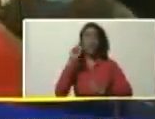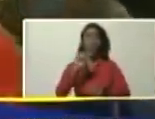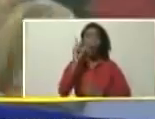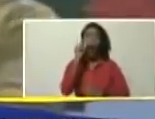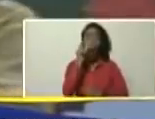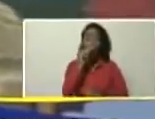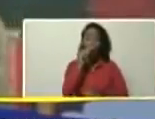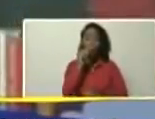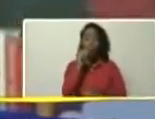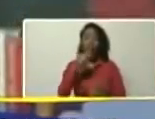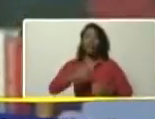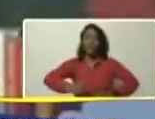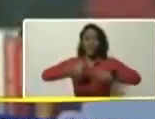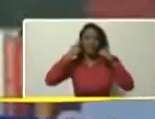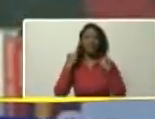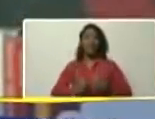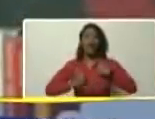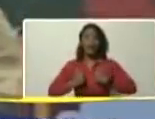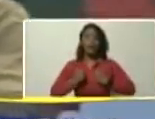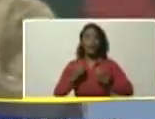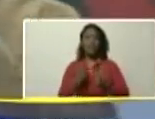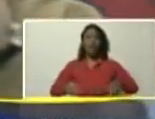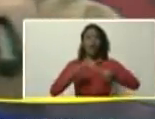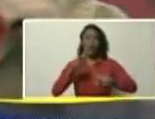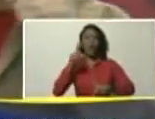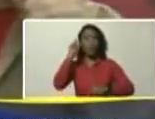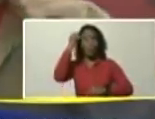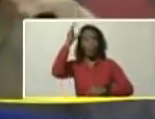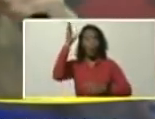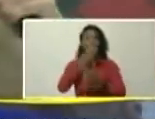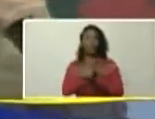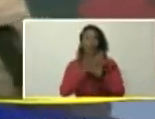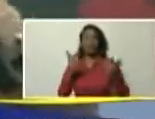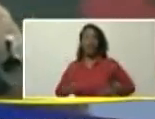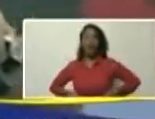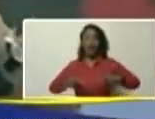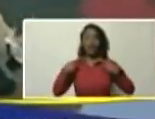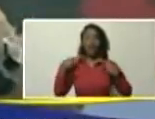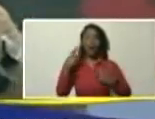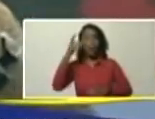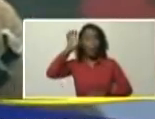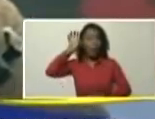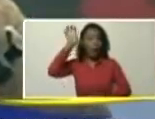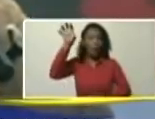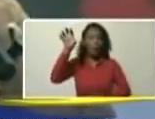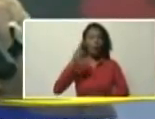hombres guerreros que son capaces de entregar su vida por la patria.